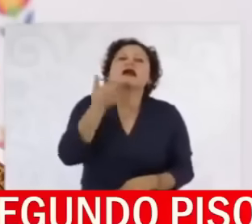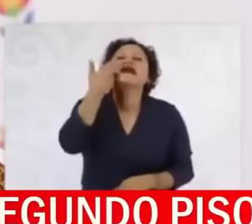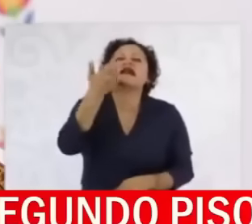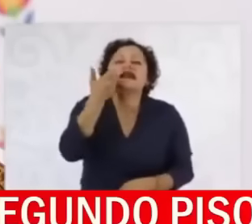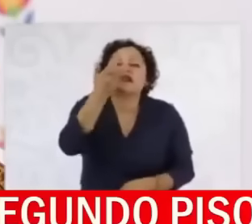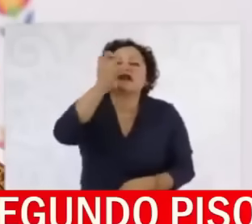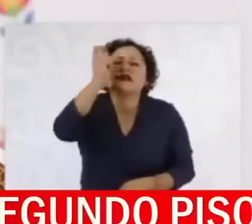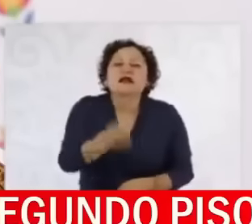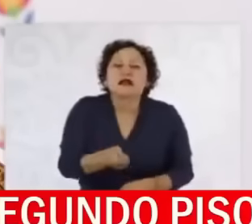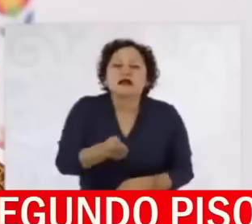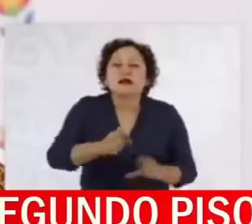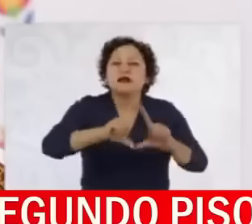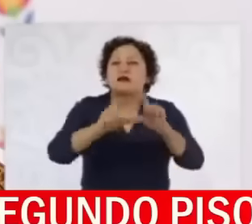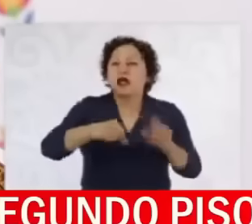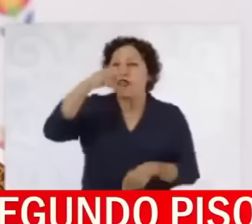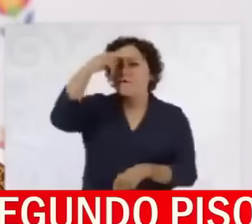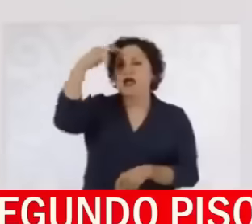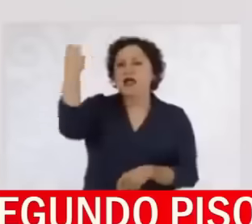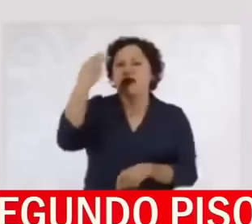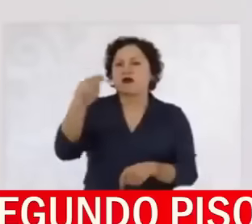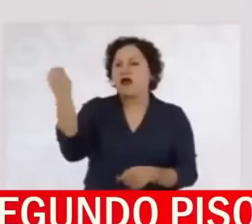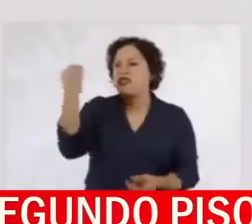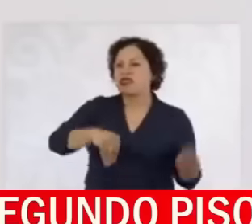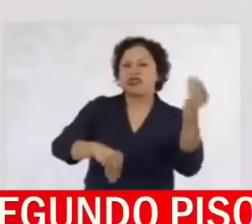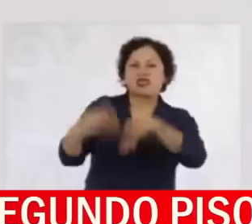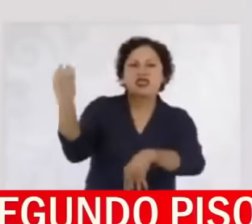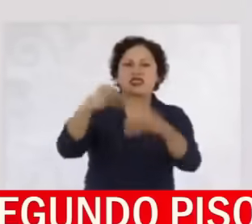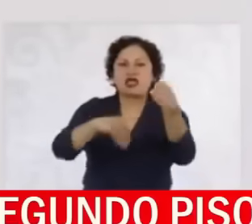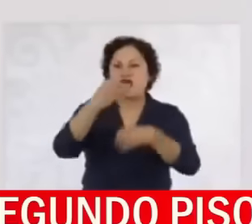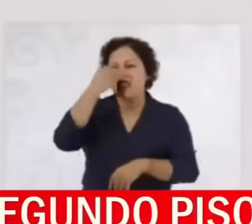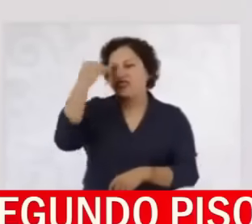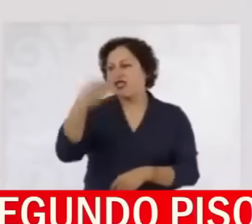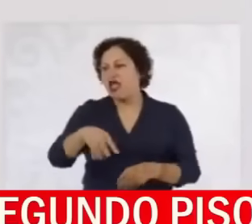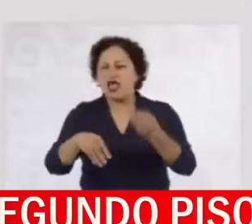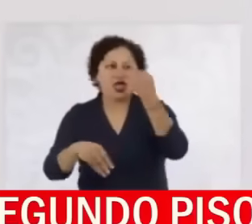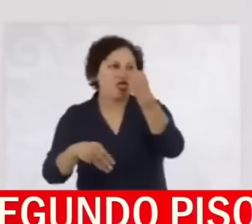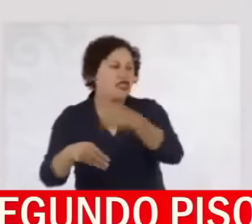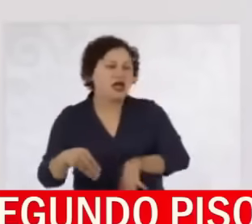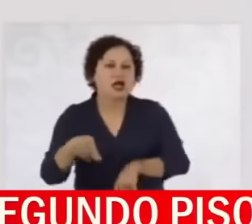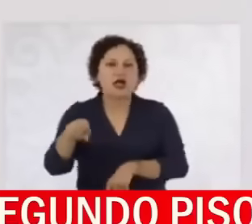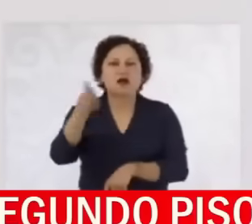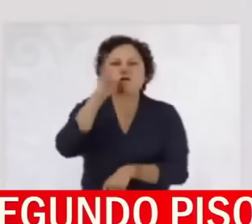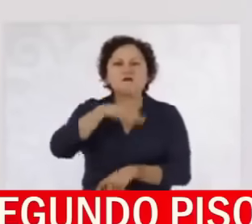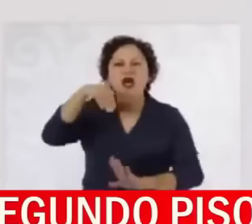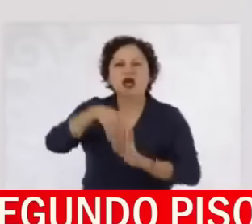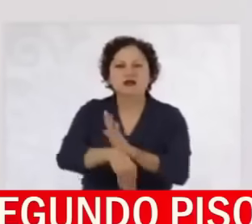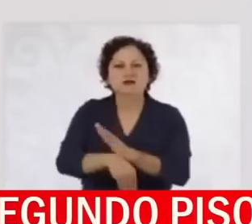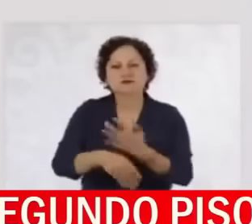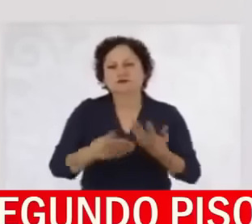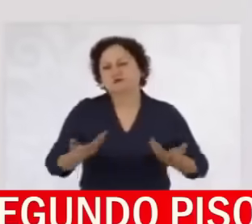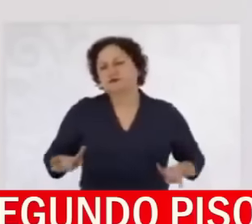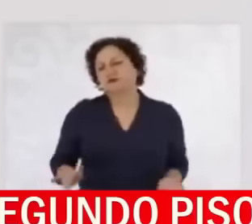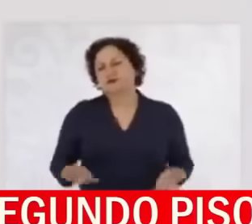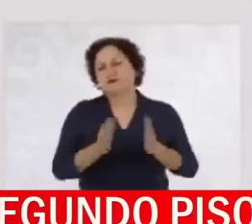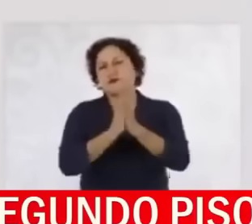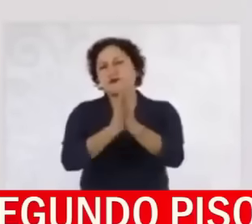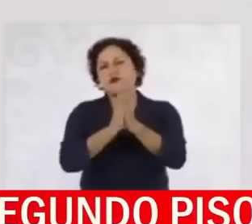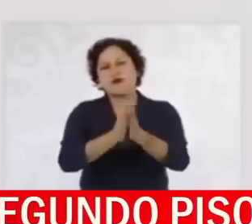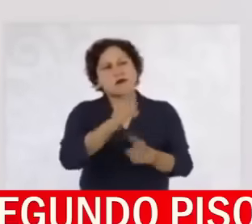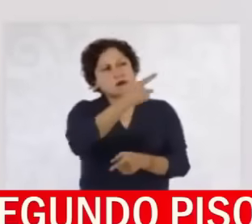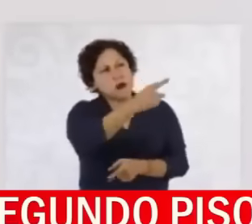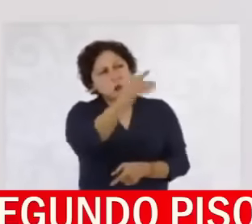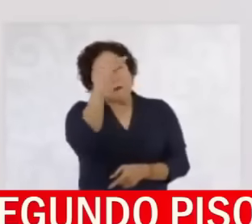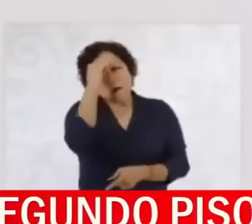Que le vaya mal al país. Ellos apuestan a que le vaya mal al país. O sea, en vez de estar haciendo planteamientos